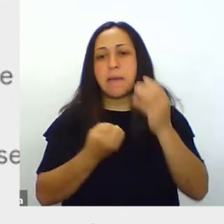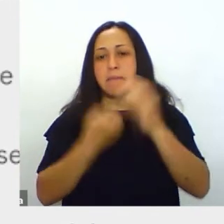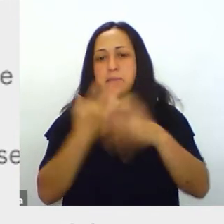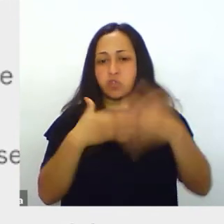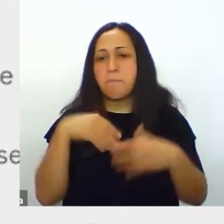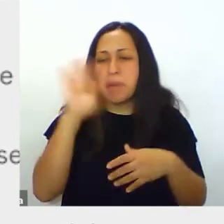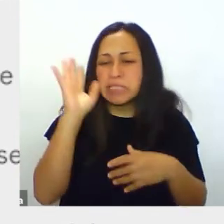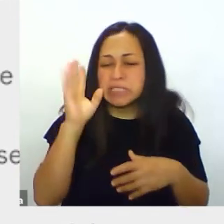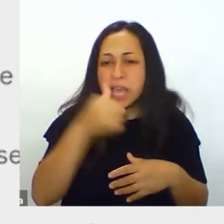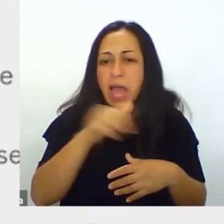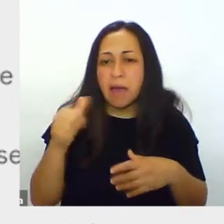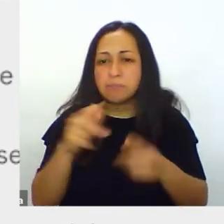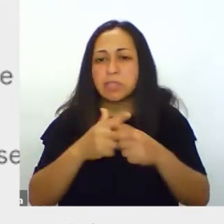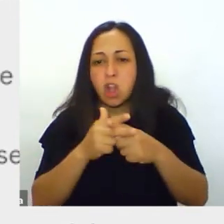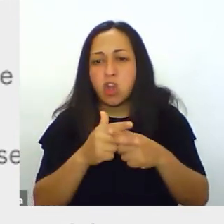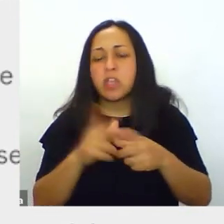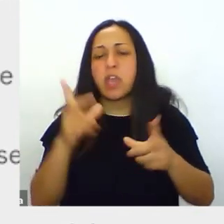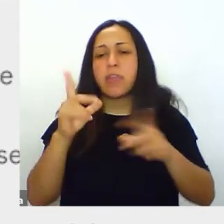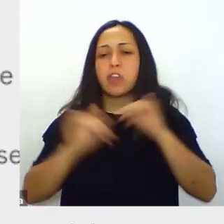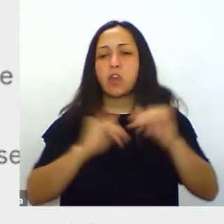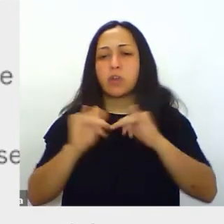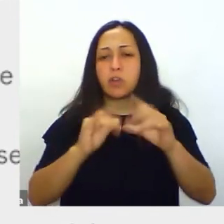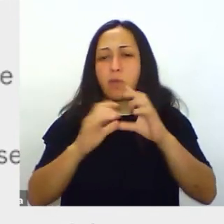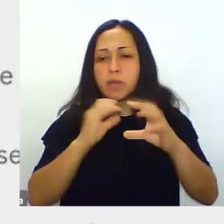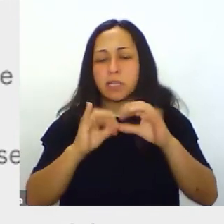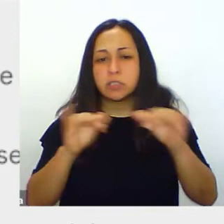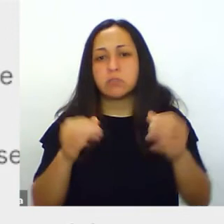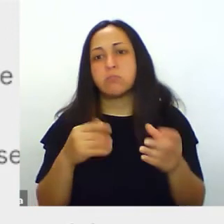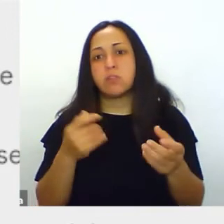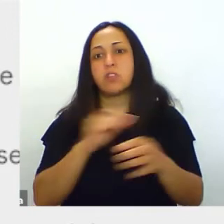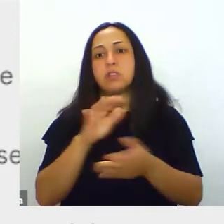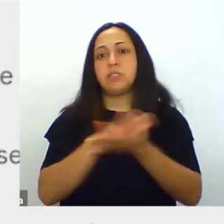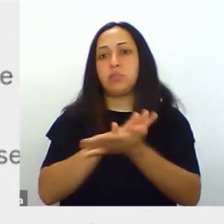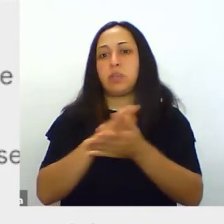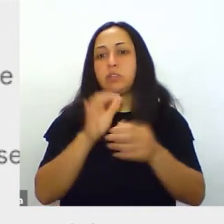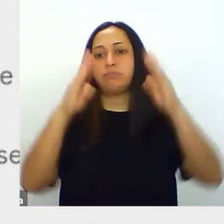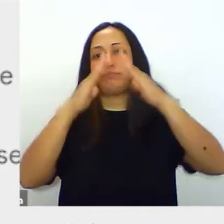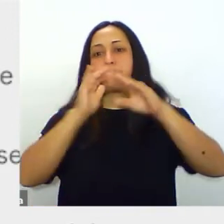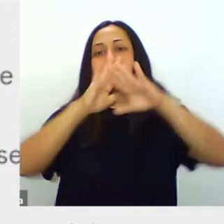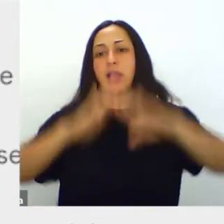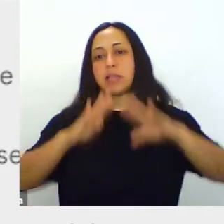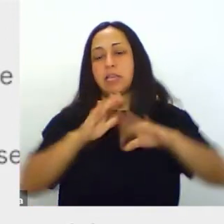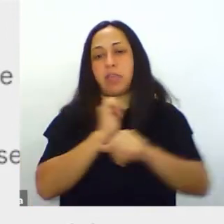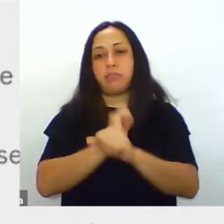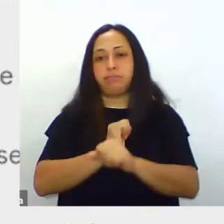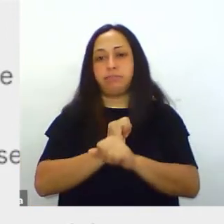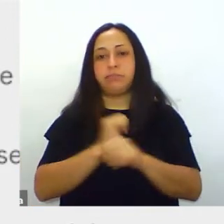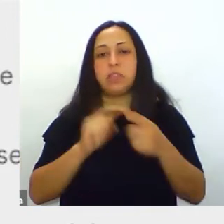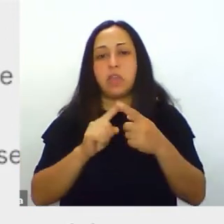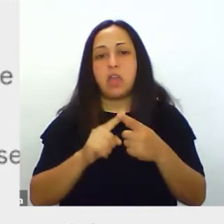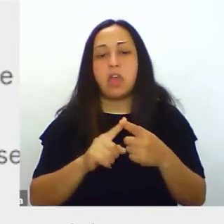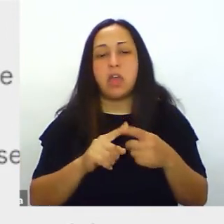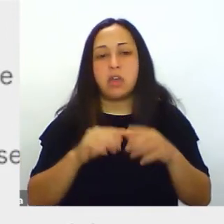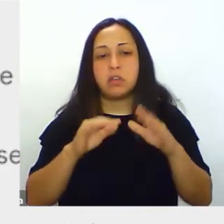usar muchísimo más las tecnologías de comunicación e información por la situación de encierro que pasamos en todo el mundo. Se triplicaron las